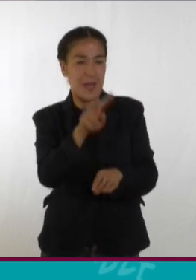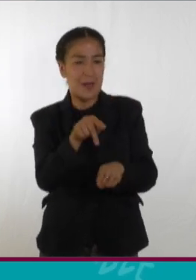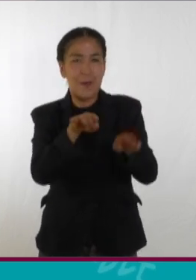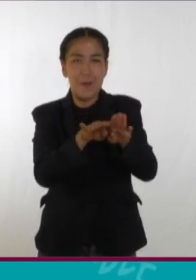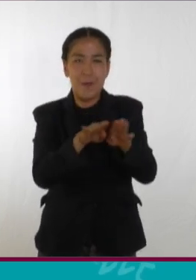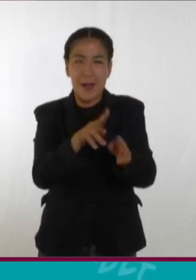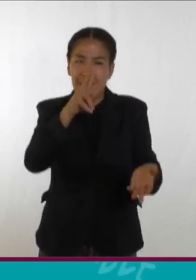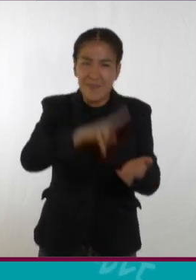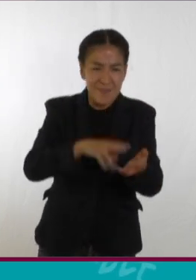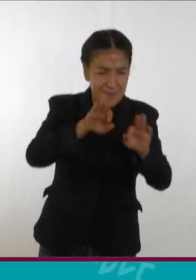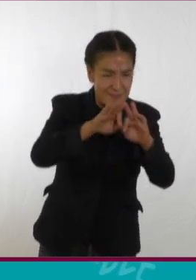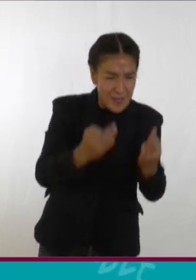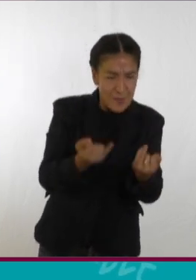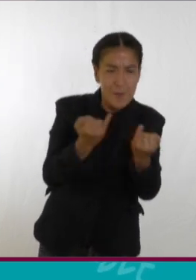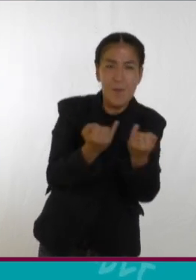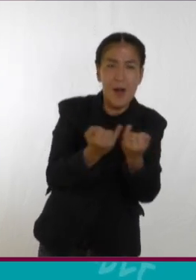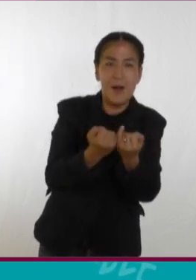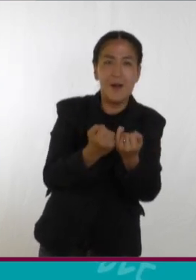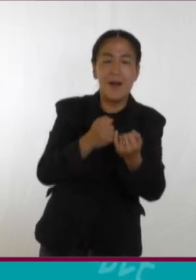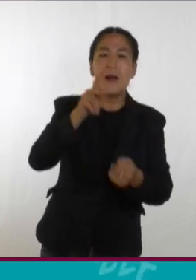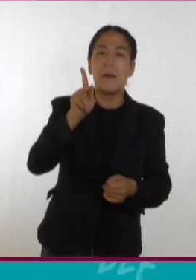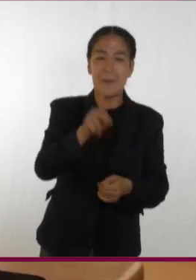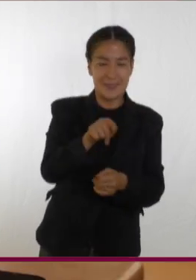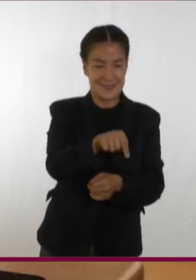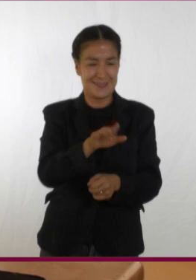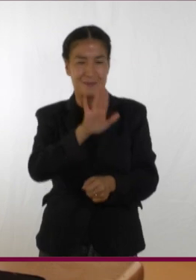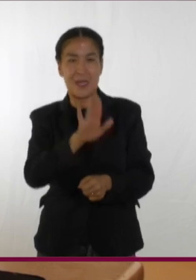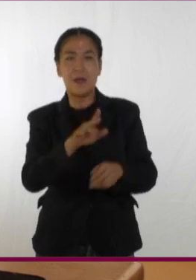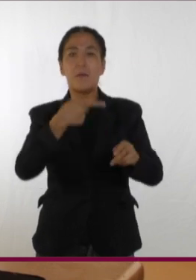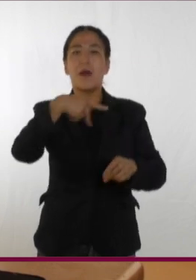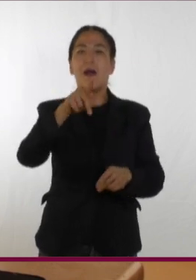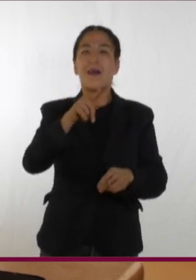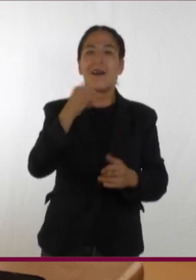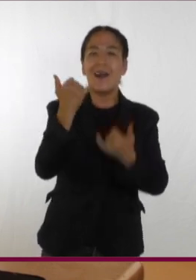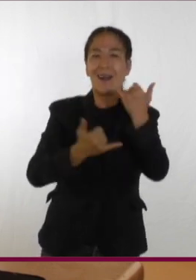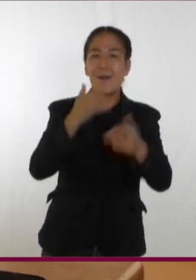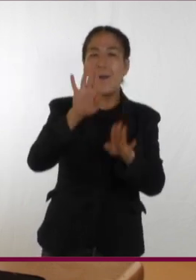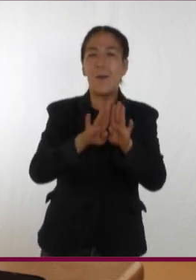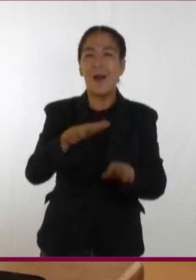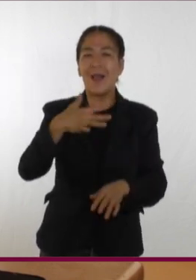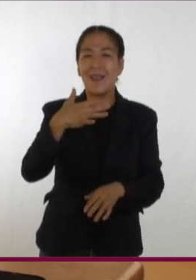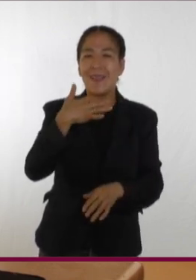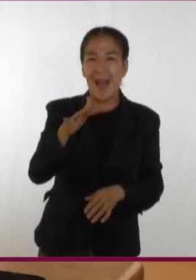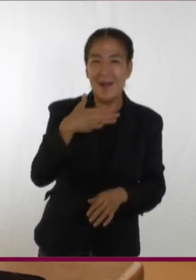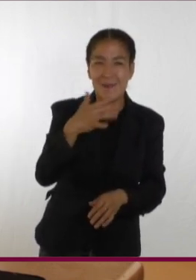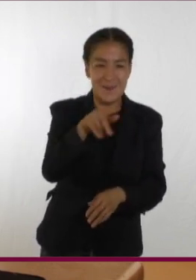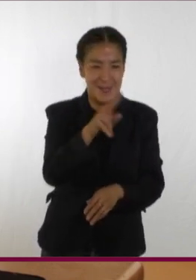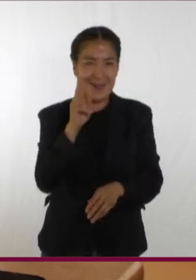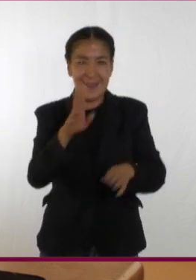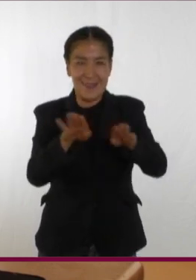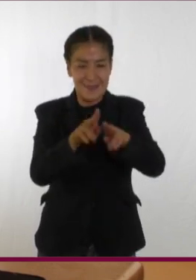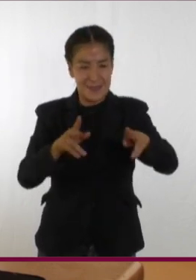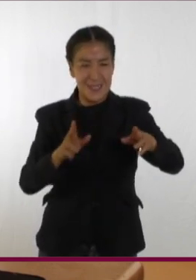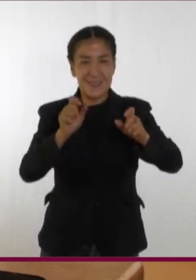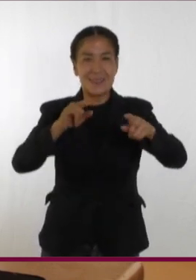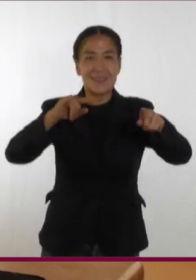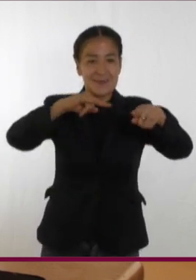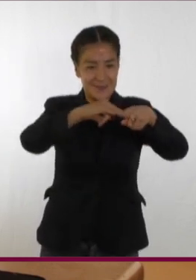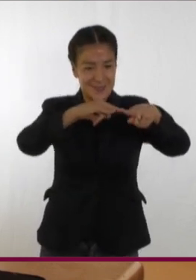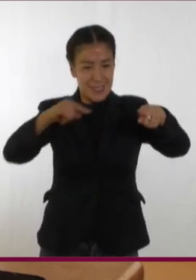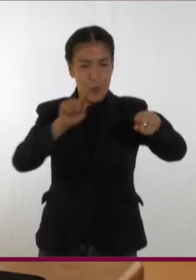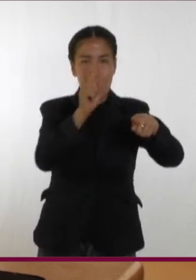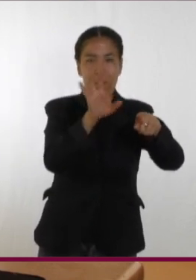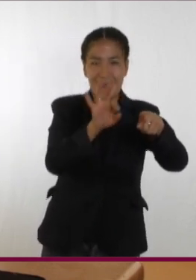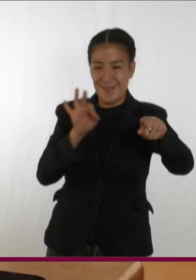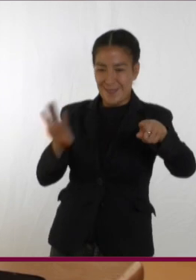Tú no alcanzas a ver que no son figuras equivalentes, parecería que sí lo son, pero te están haciendo trampa. Y